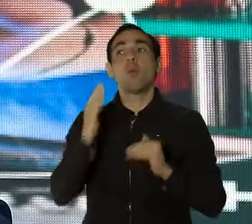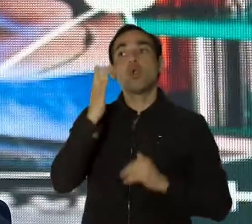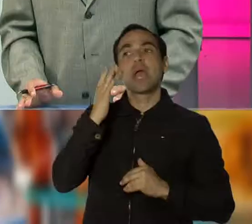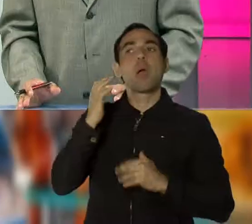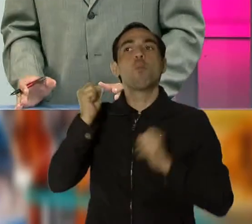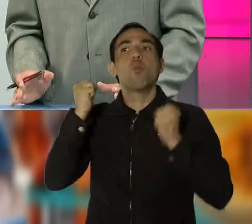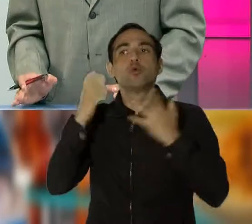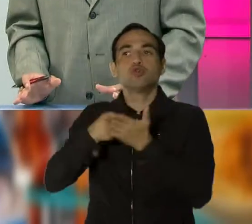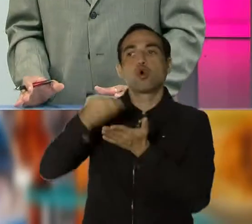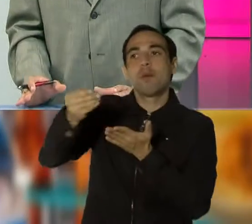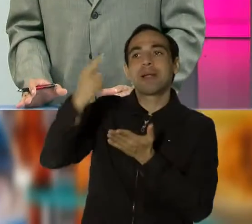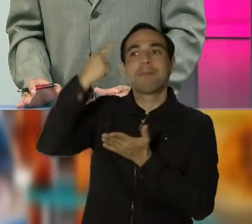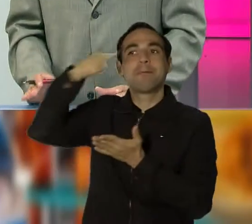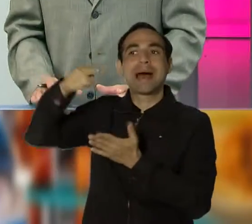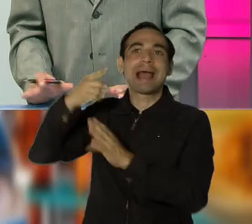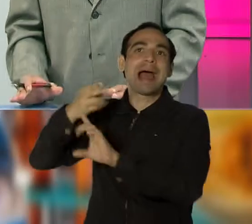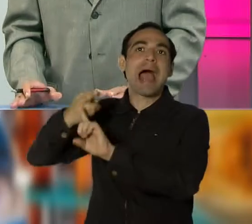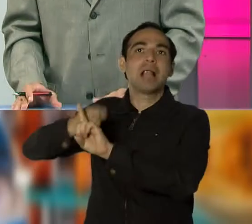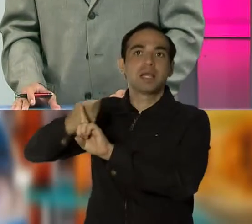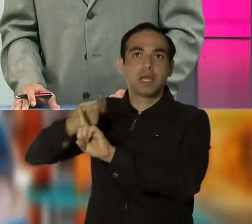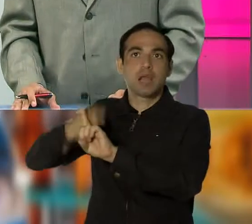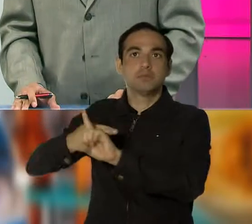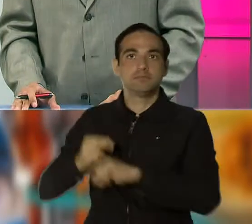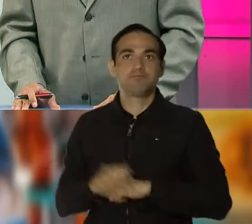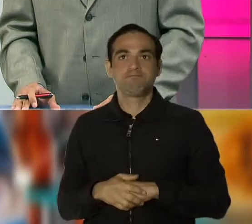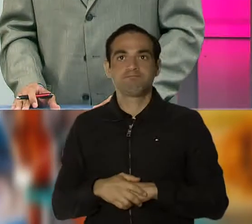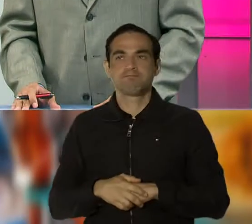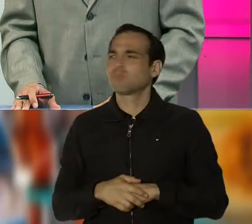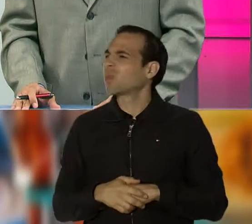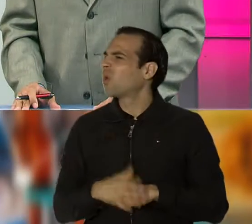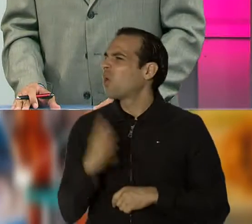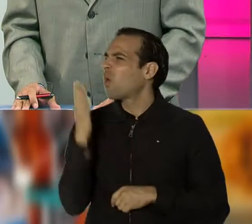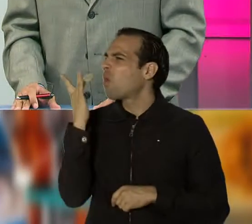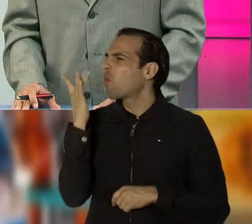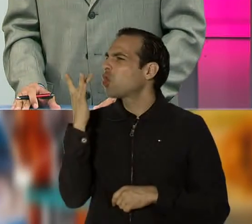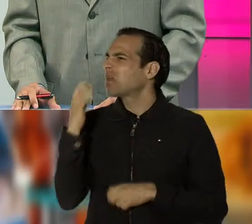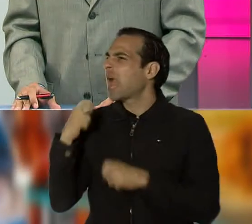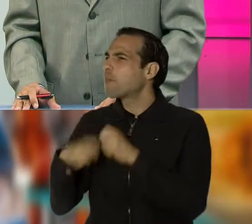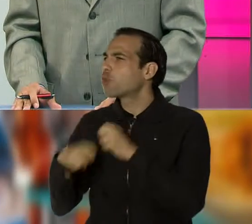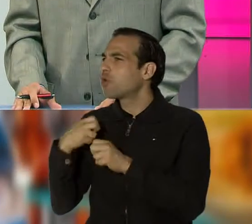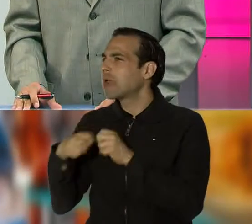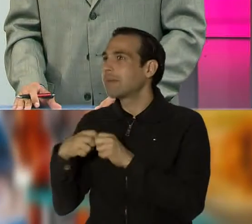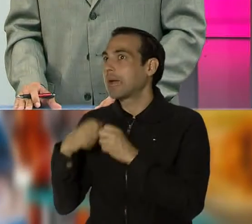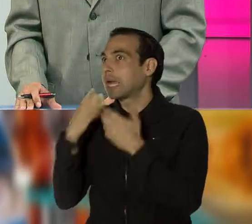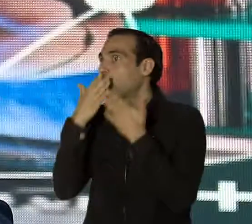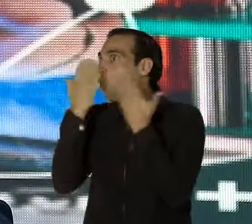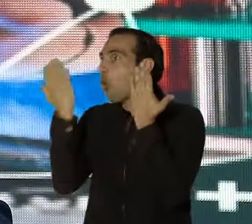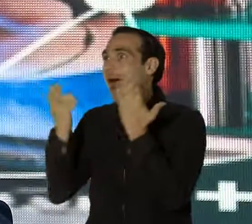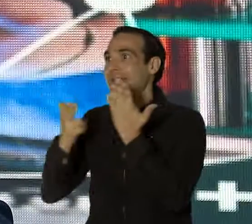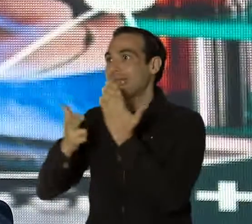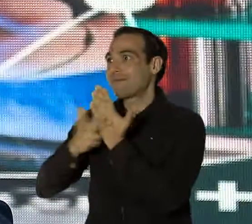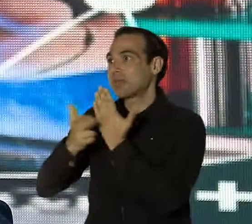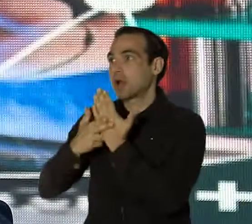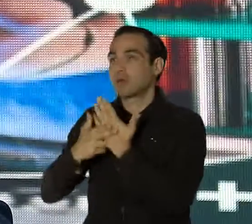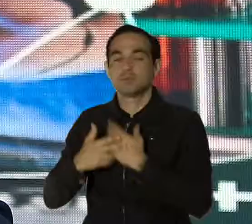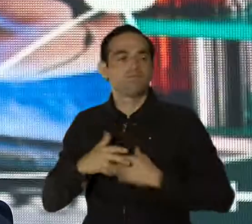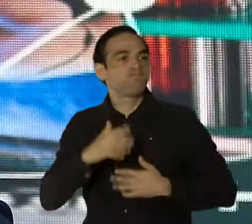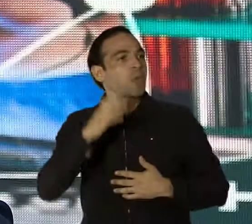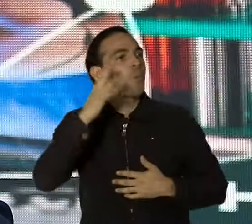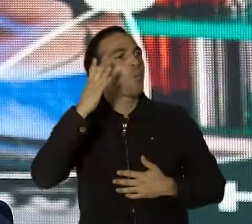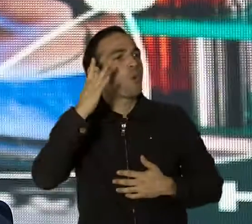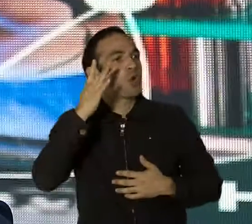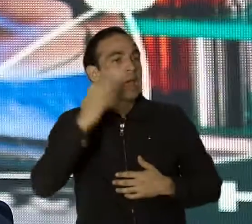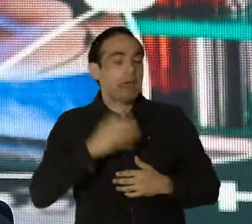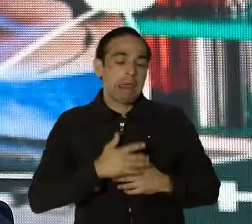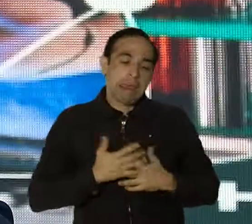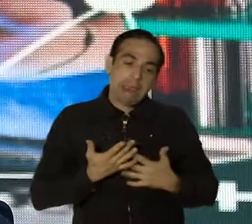¿Por qué ocurre esta situación de falta de inventario? porque la demanda de las personas que se habían ido y